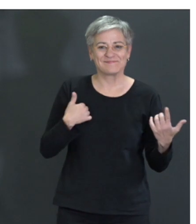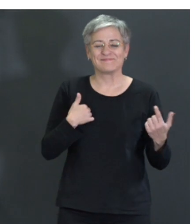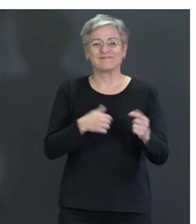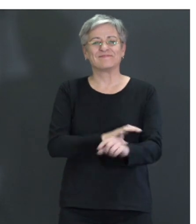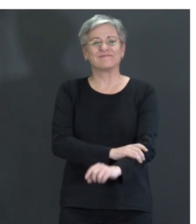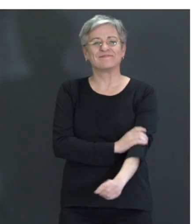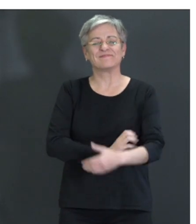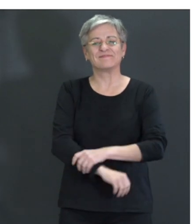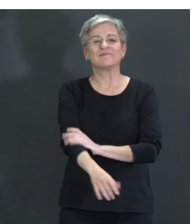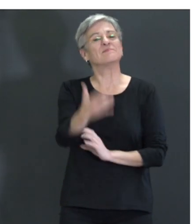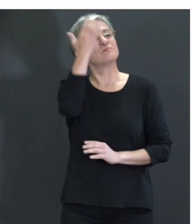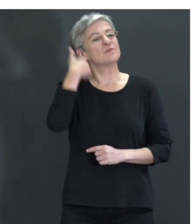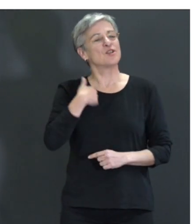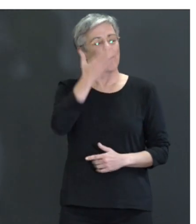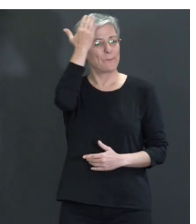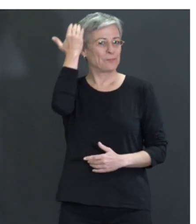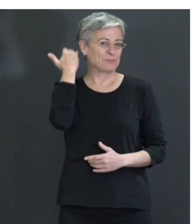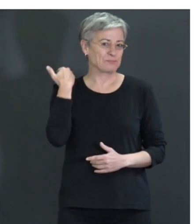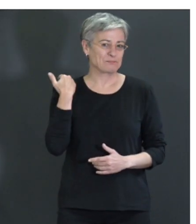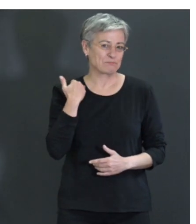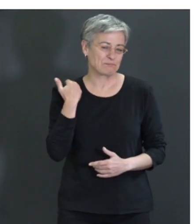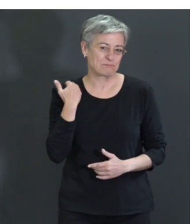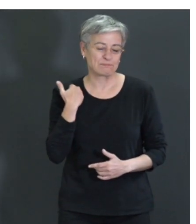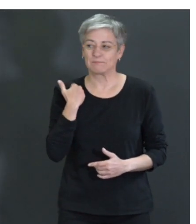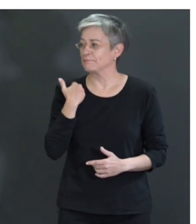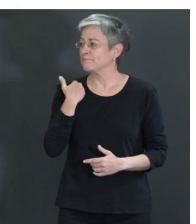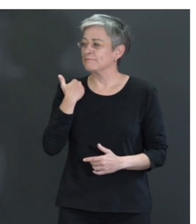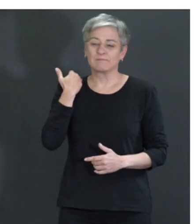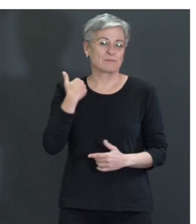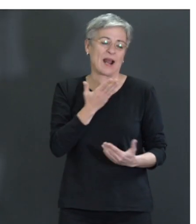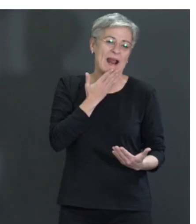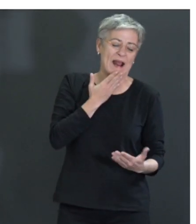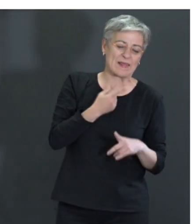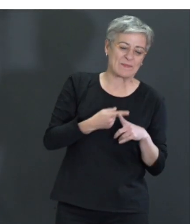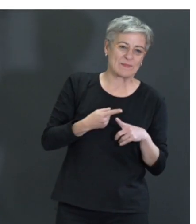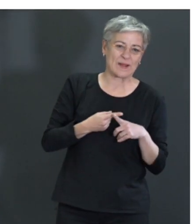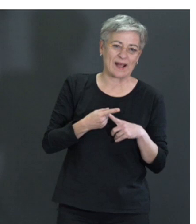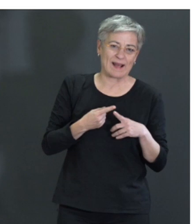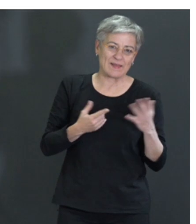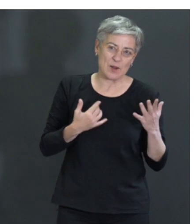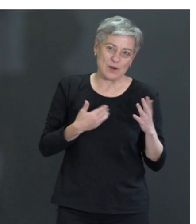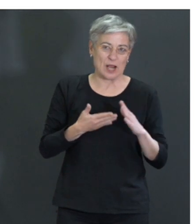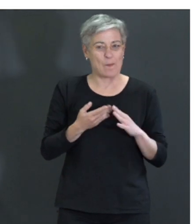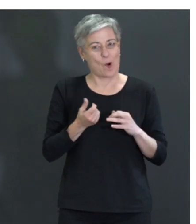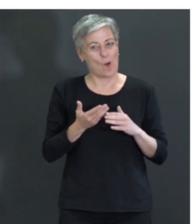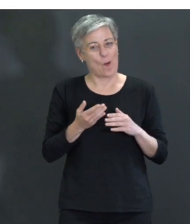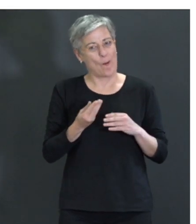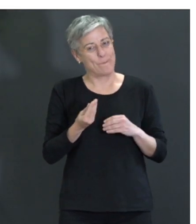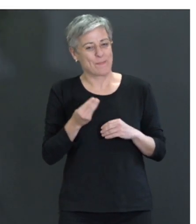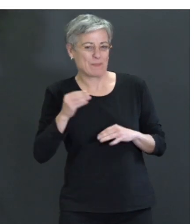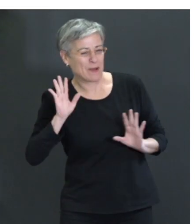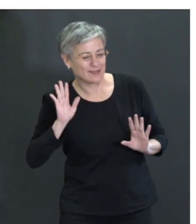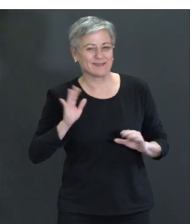tengo la melena, media melena, de más o menos mediana edad, ya un poquito pasada, pero bueno, por